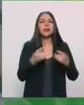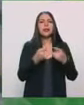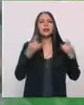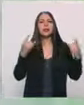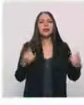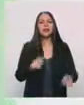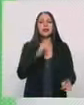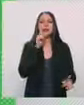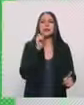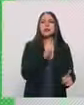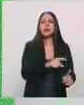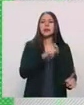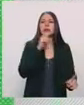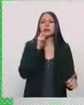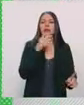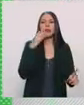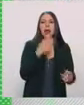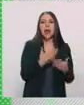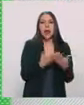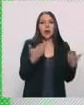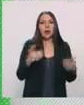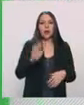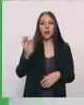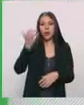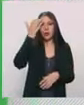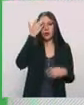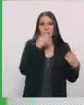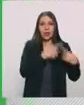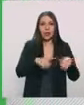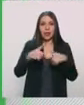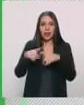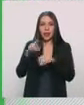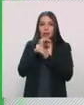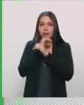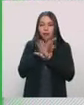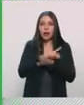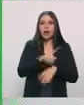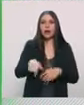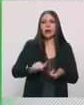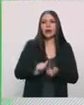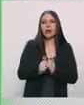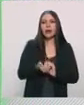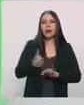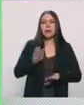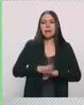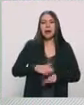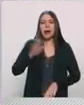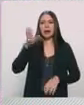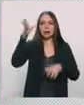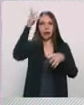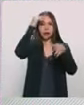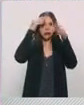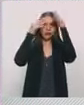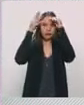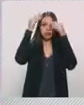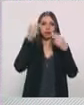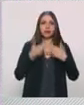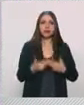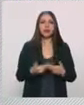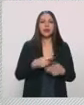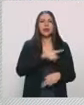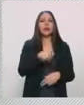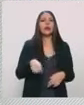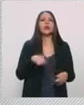mismos hechos, y conocer este otro tipo de datos finalmente enriquece nuestros conocimientos claro, sobre de